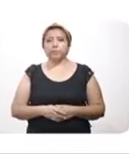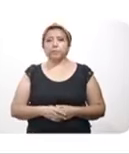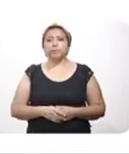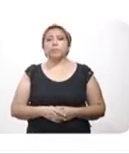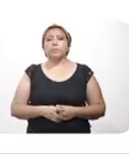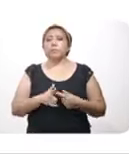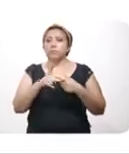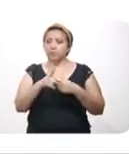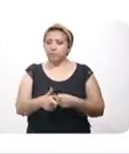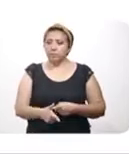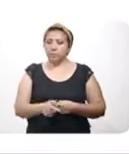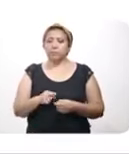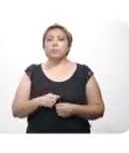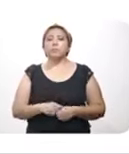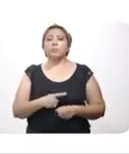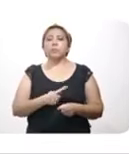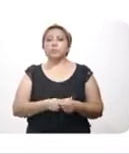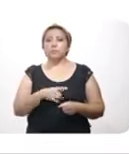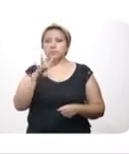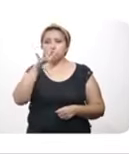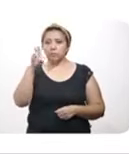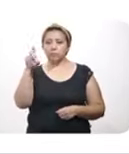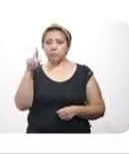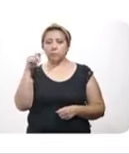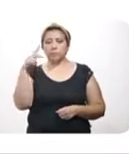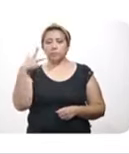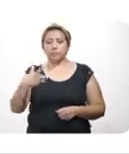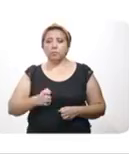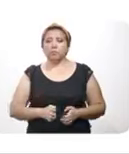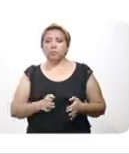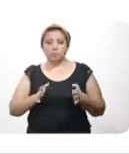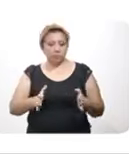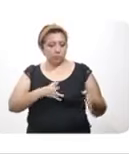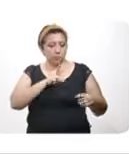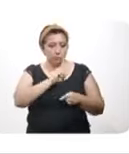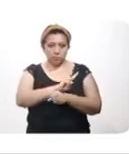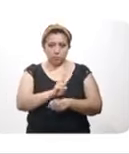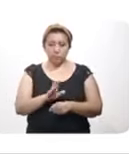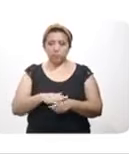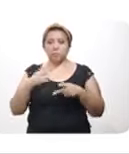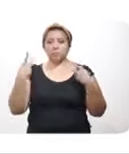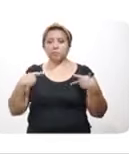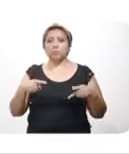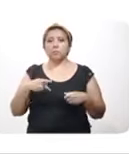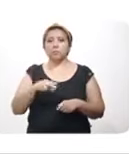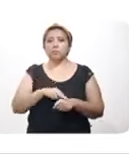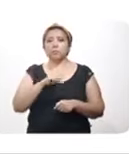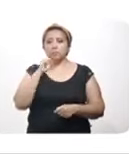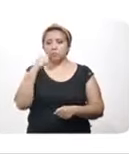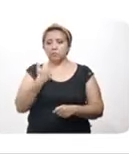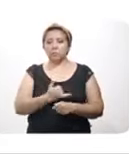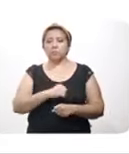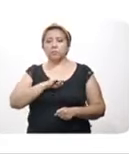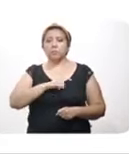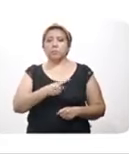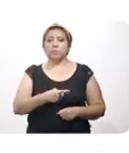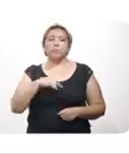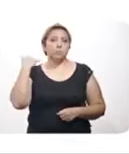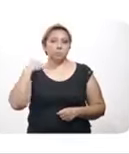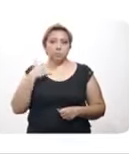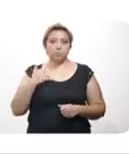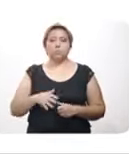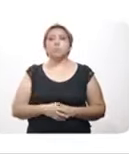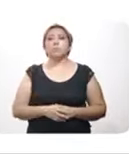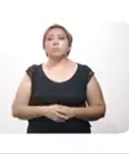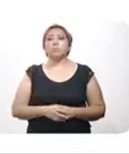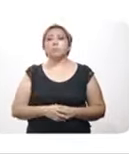coronavirus. De los casos activos, 578 están estables, aislados, monitoreados constantemente por personal médico de los Servicios de